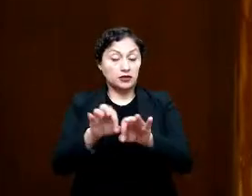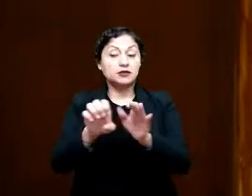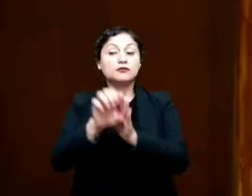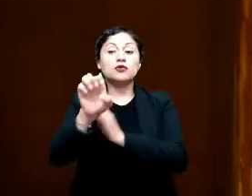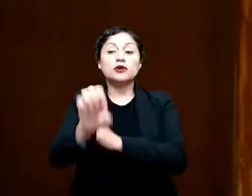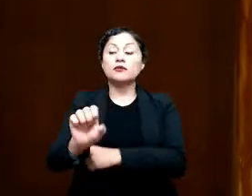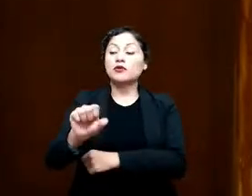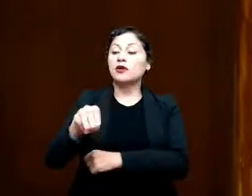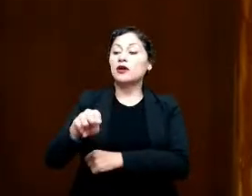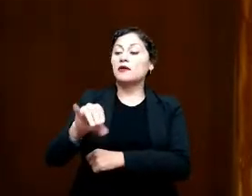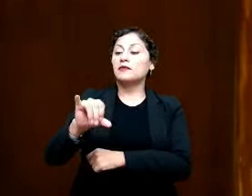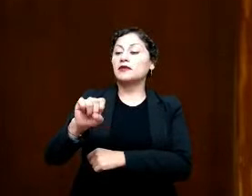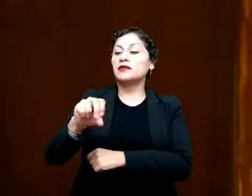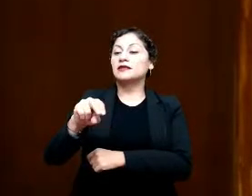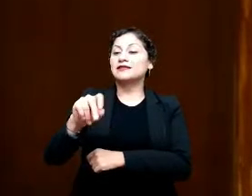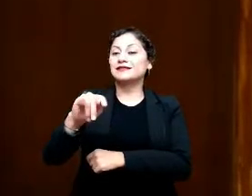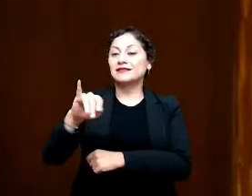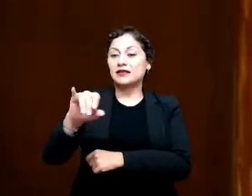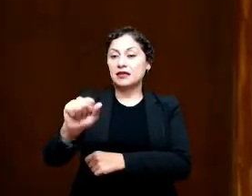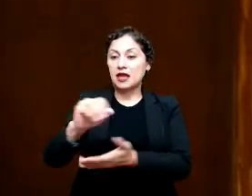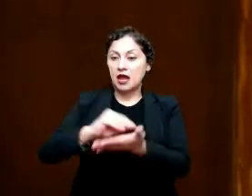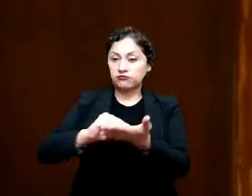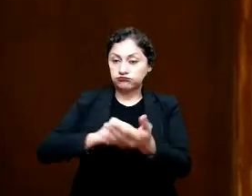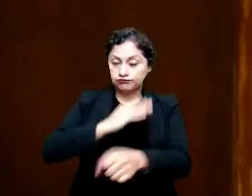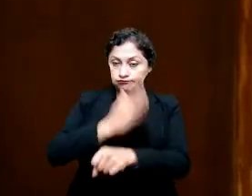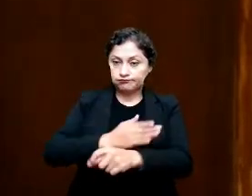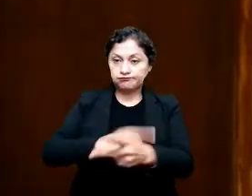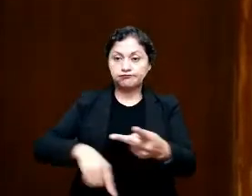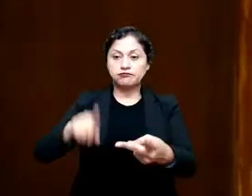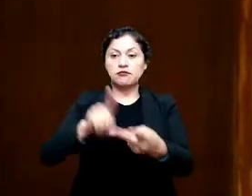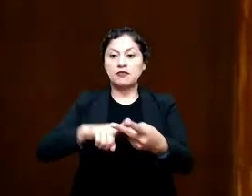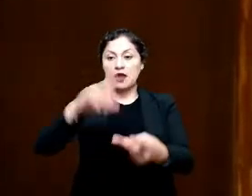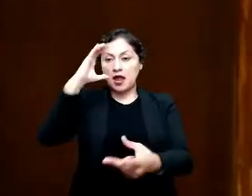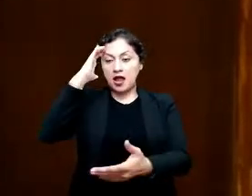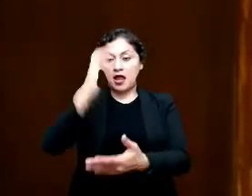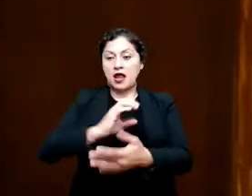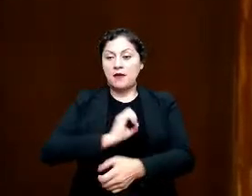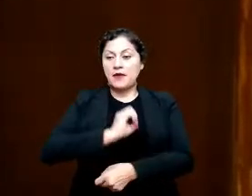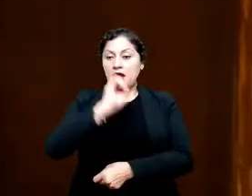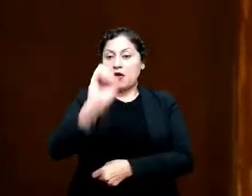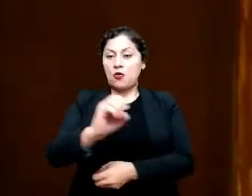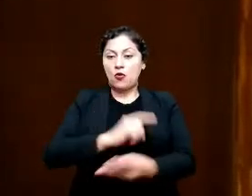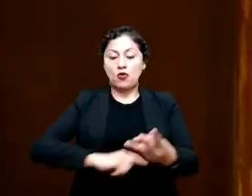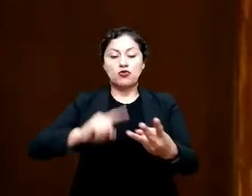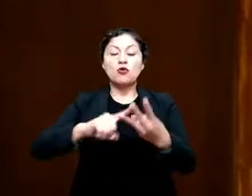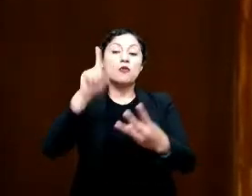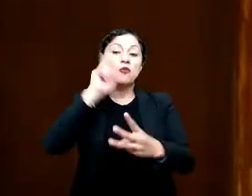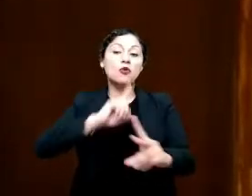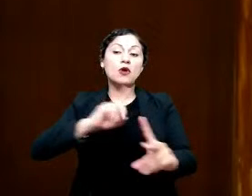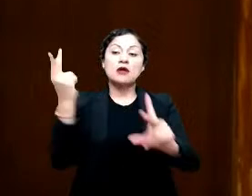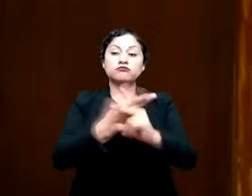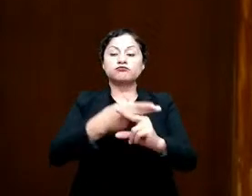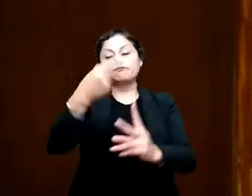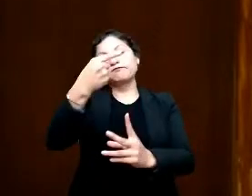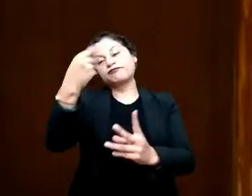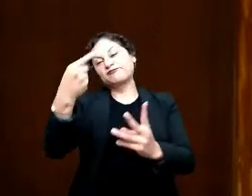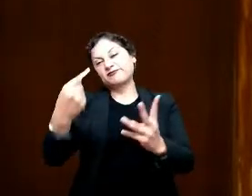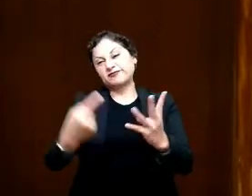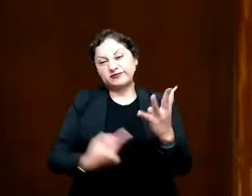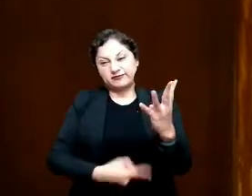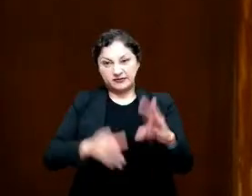los propios delitos de odio, feminicidios, entre otros más.